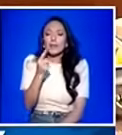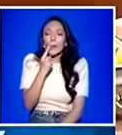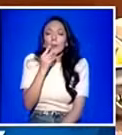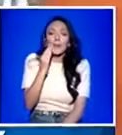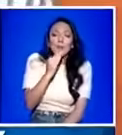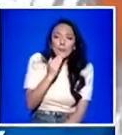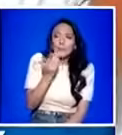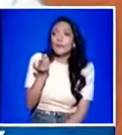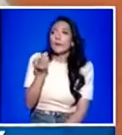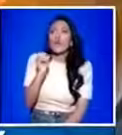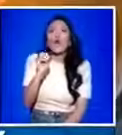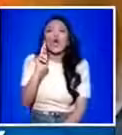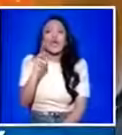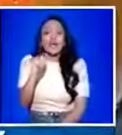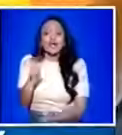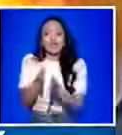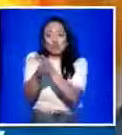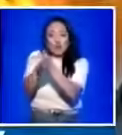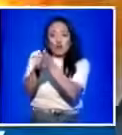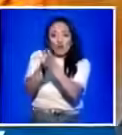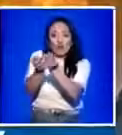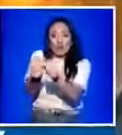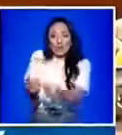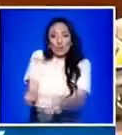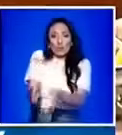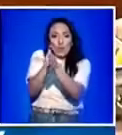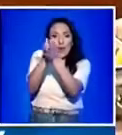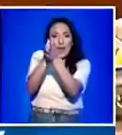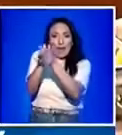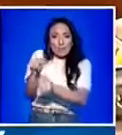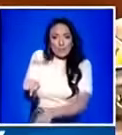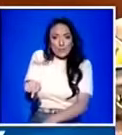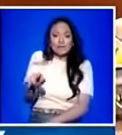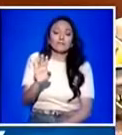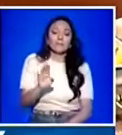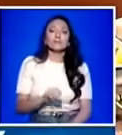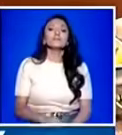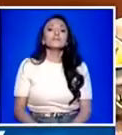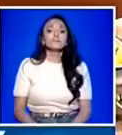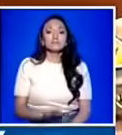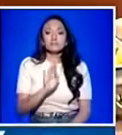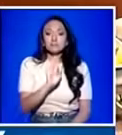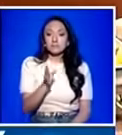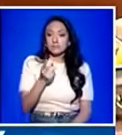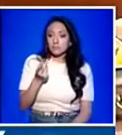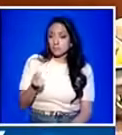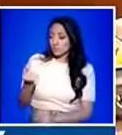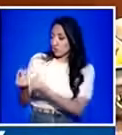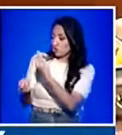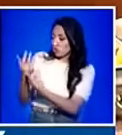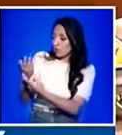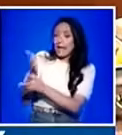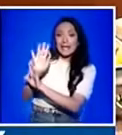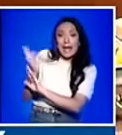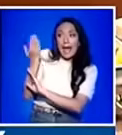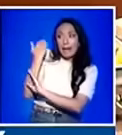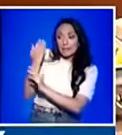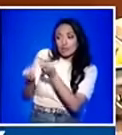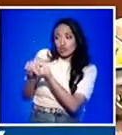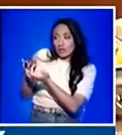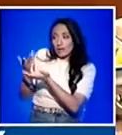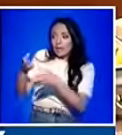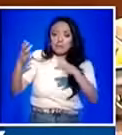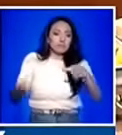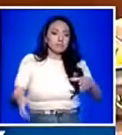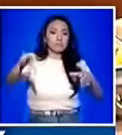orégano, que va ahí. Ya tenemos aquí los granos con su primer hervor y esto vaya directo a la... Esto